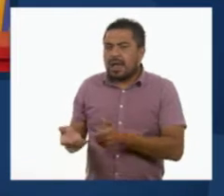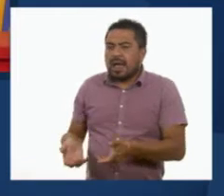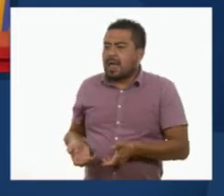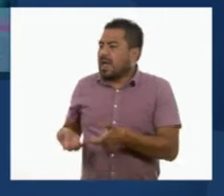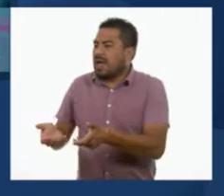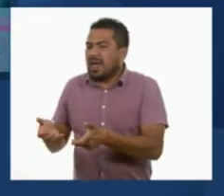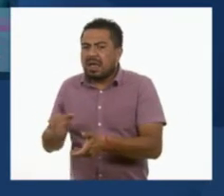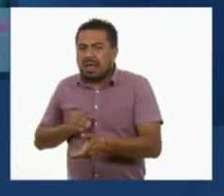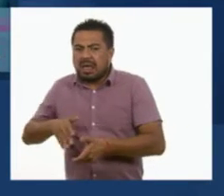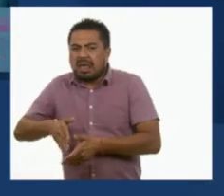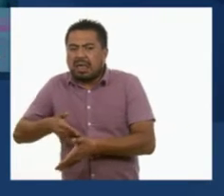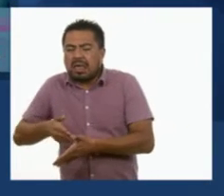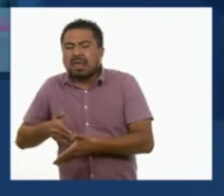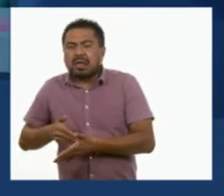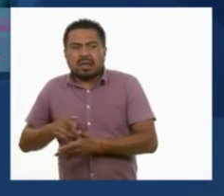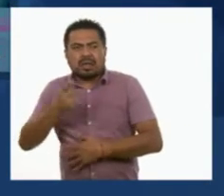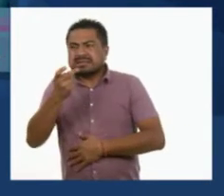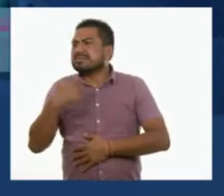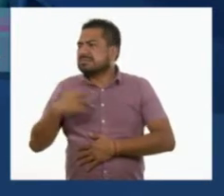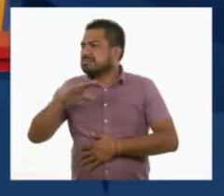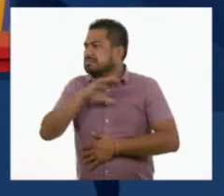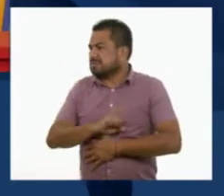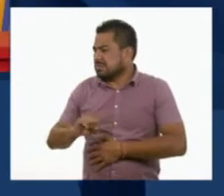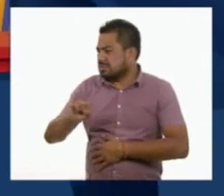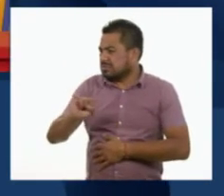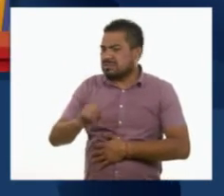calle, ¿eh? Esa me gusta.